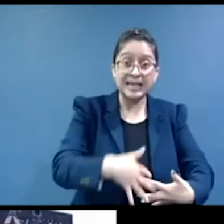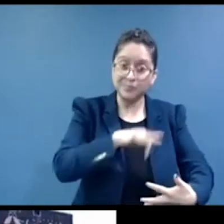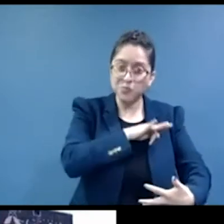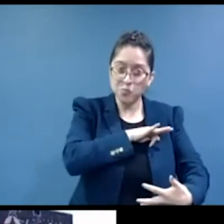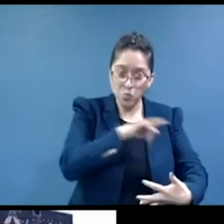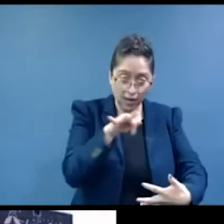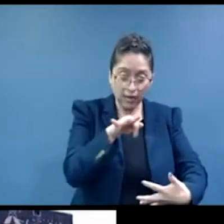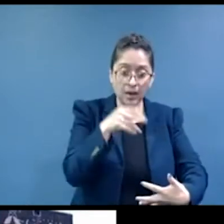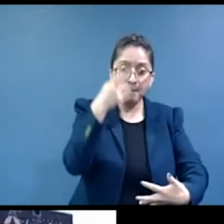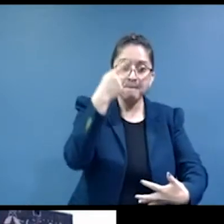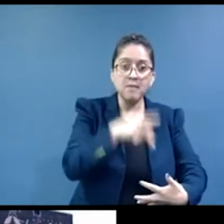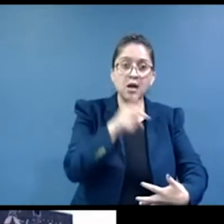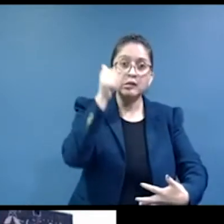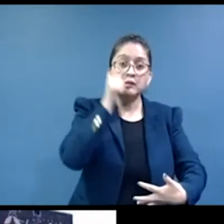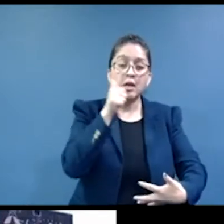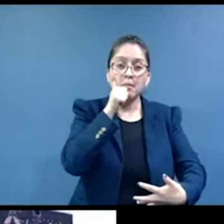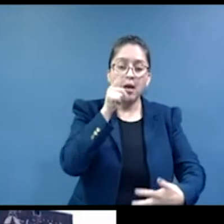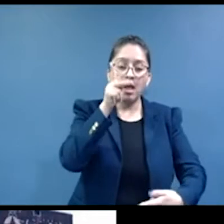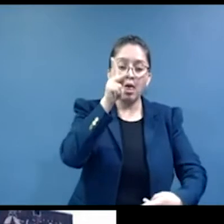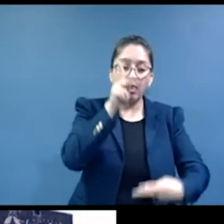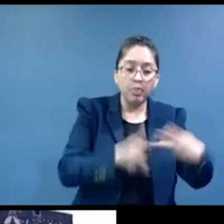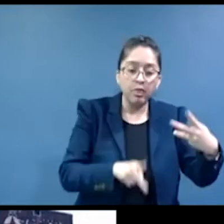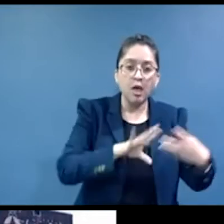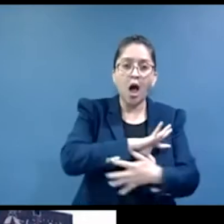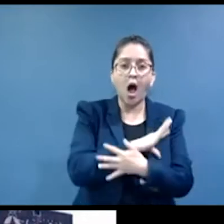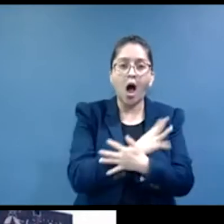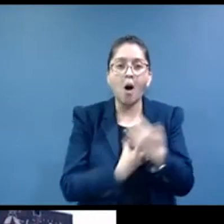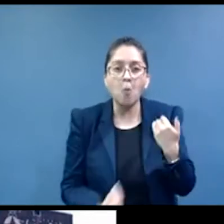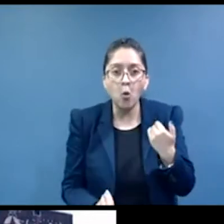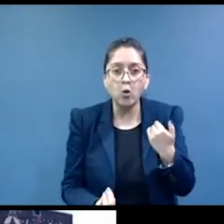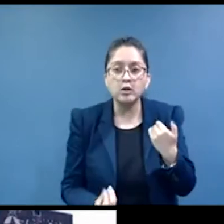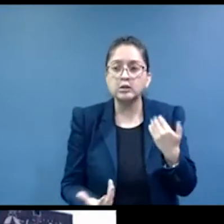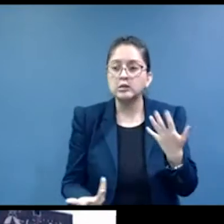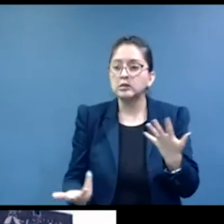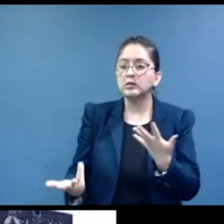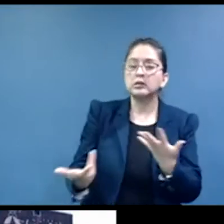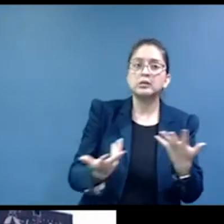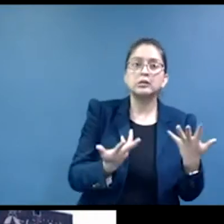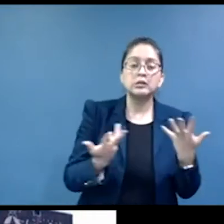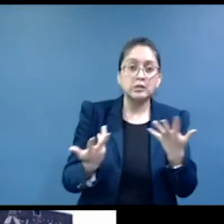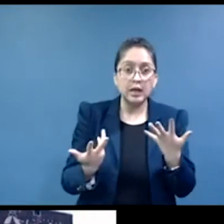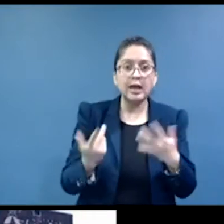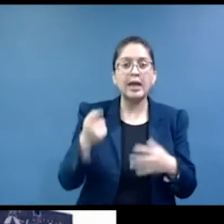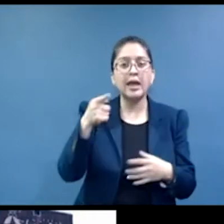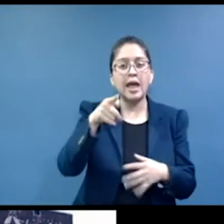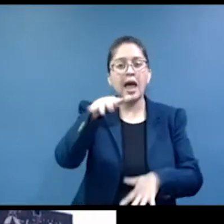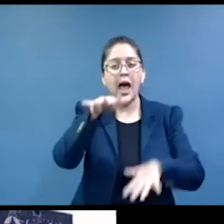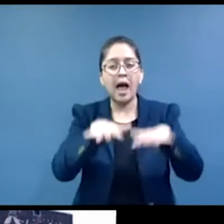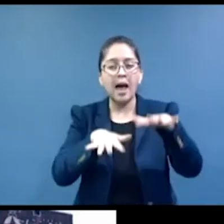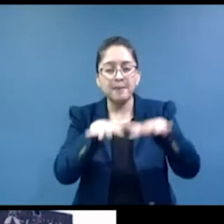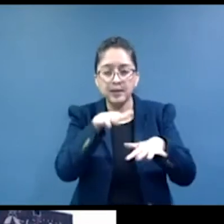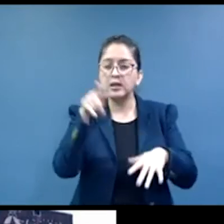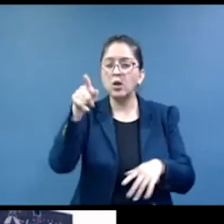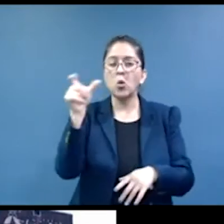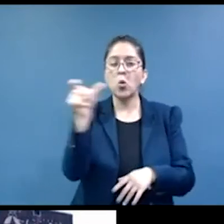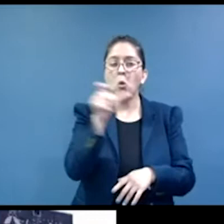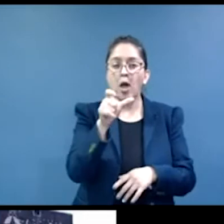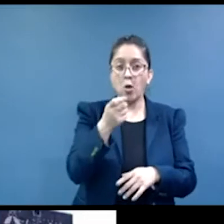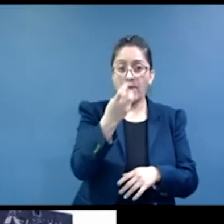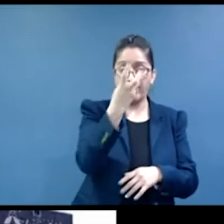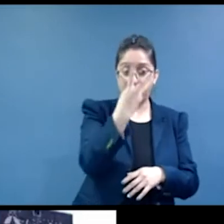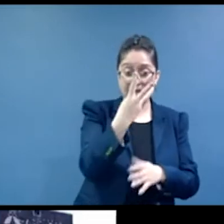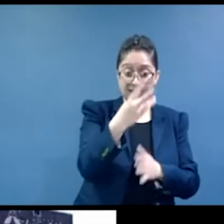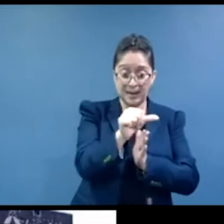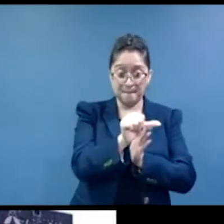por alguna razón, y especialmente en este, porque es relativamente normal que en el primer trimestre un